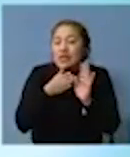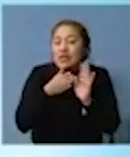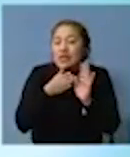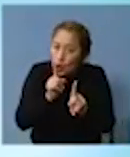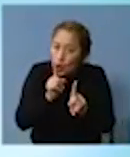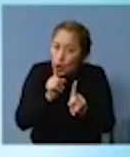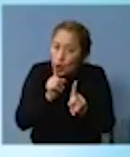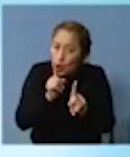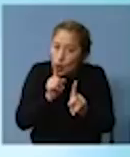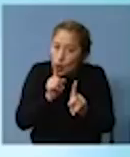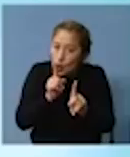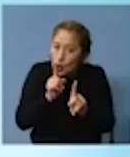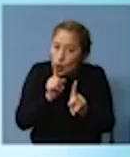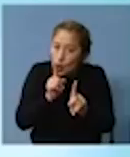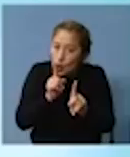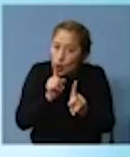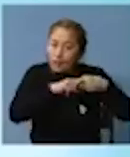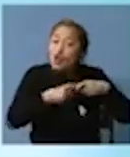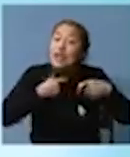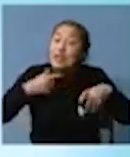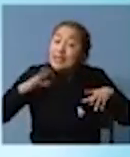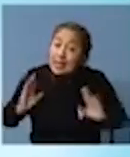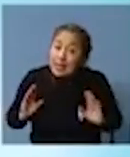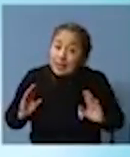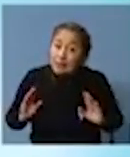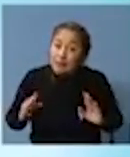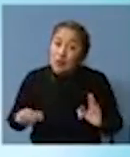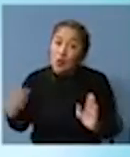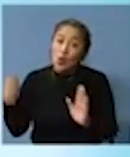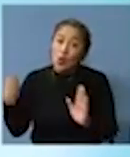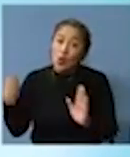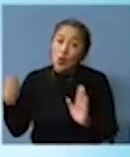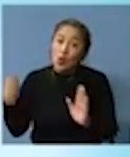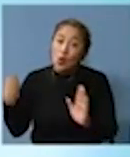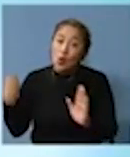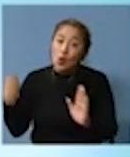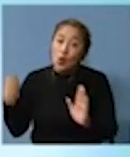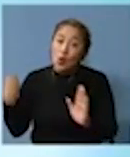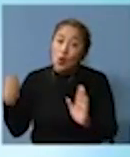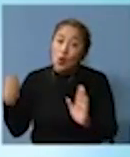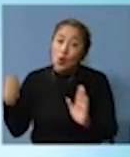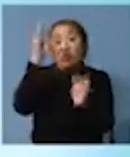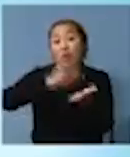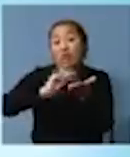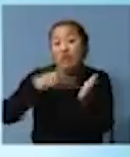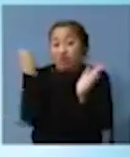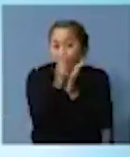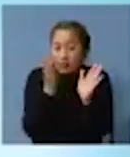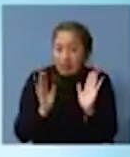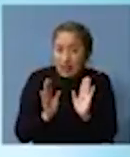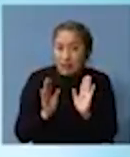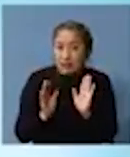la mujer que dice, si camioneros quiere un candidato en la lista de diputados,